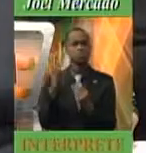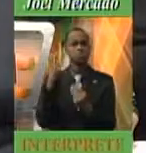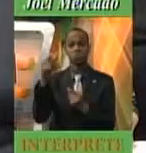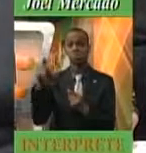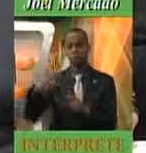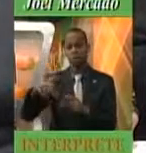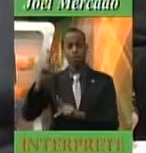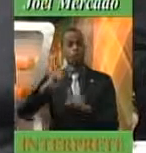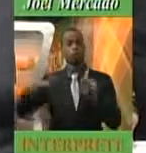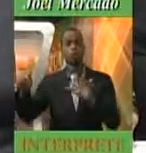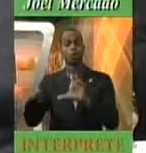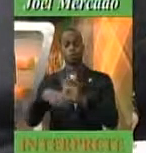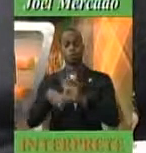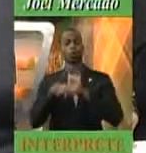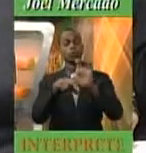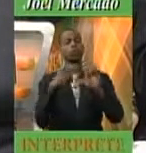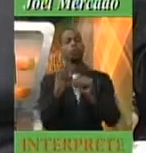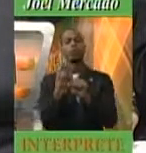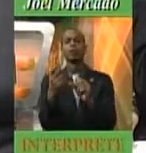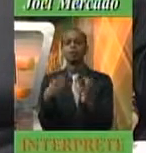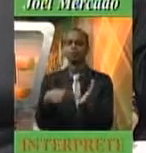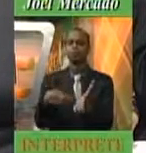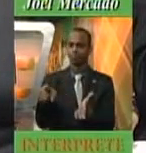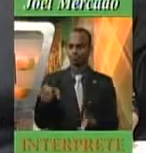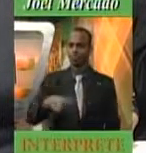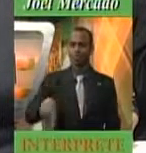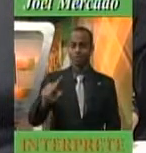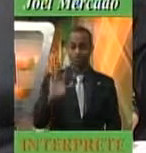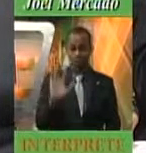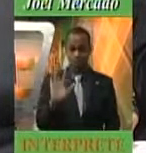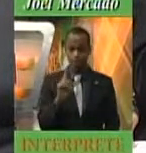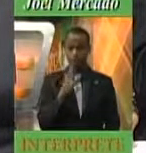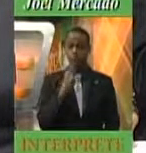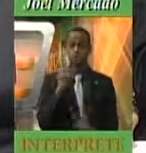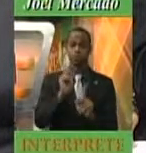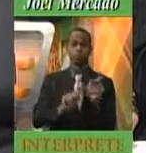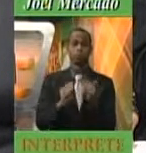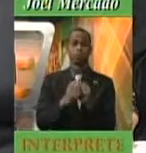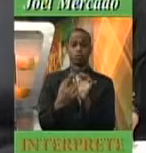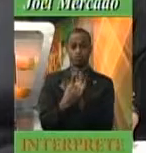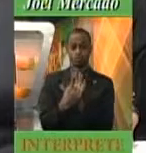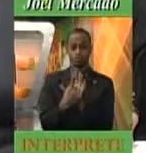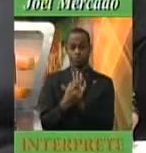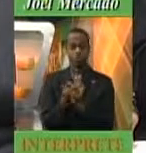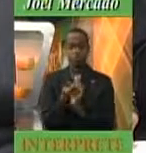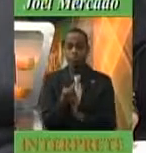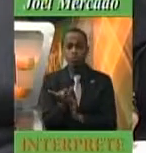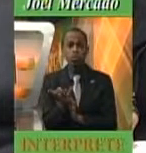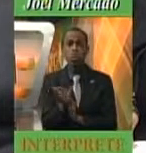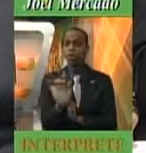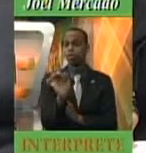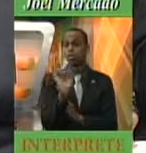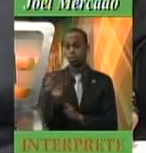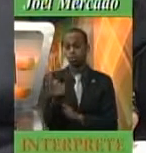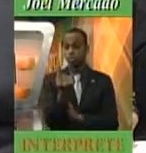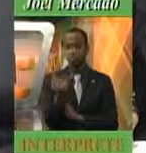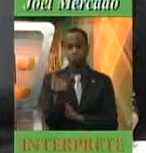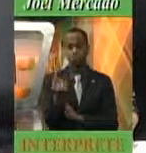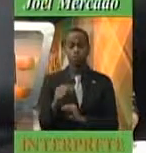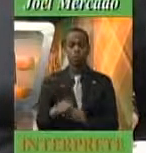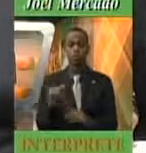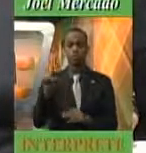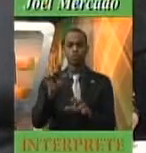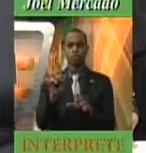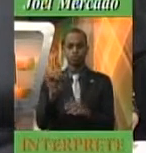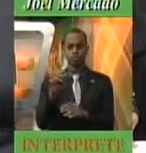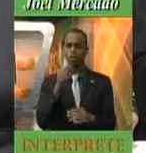que van estos ciudadanos, y que cuando le decimos de la persona con discapacidad, no son pocos, y que no solo son ellos, que ahí